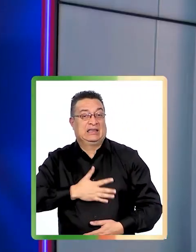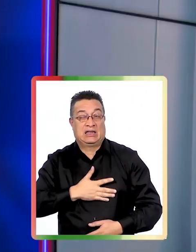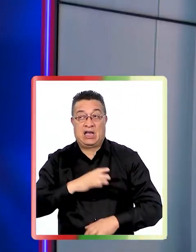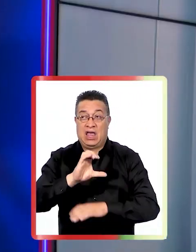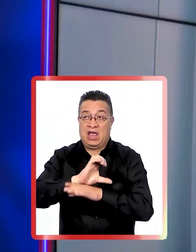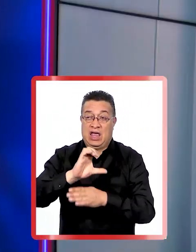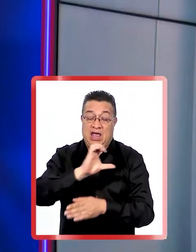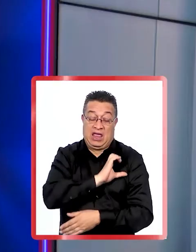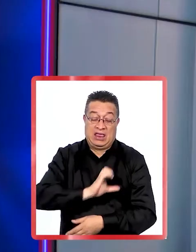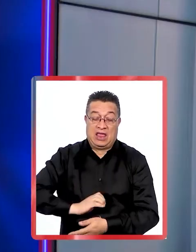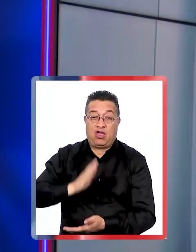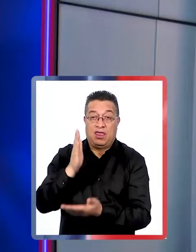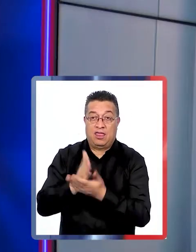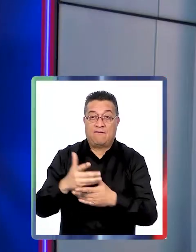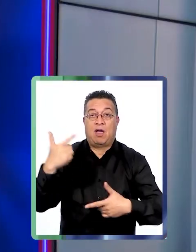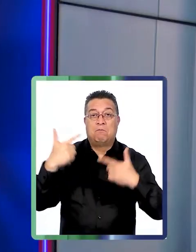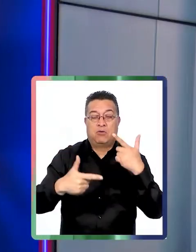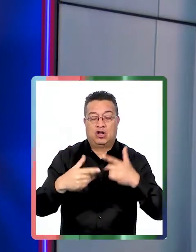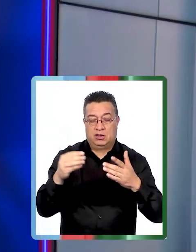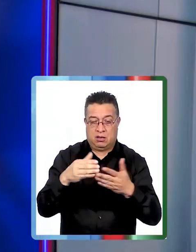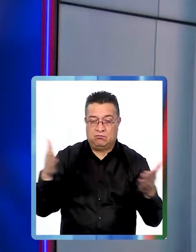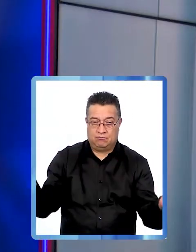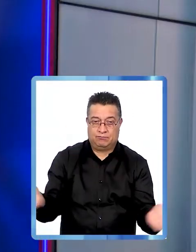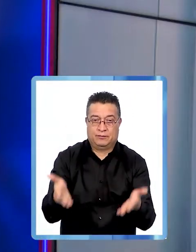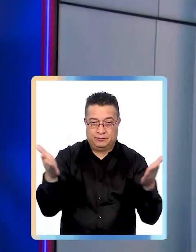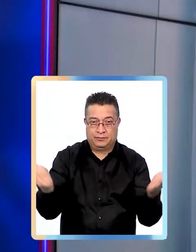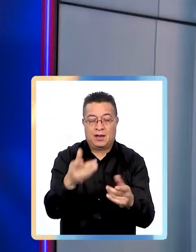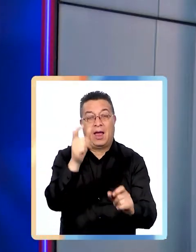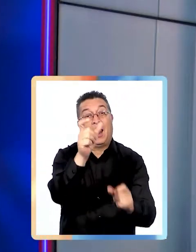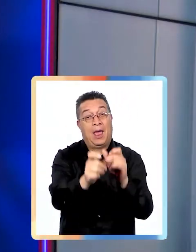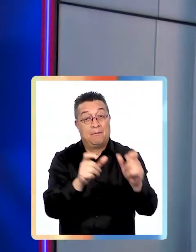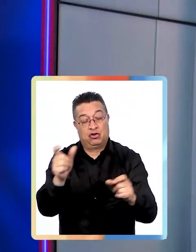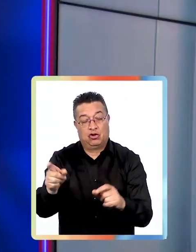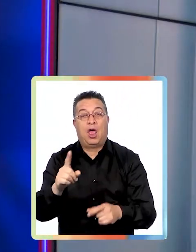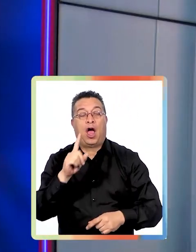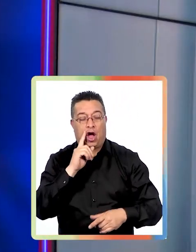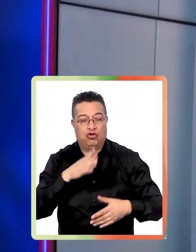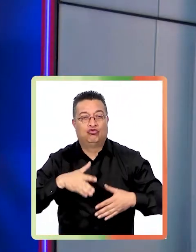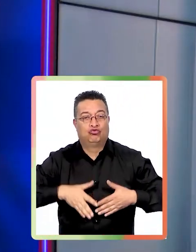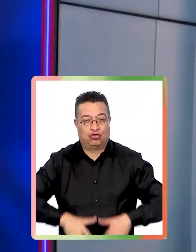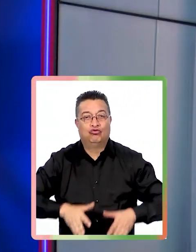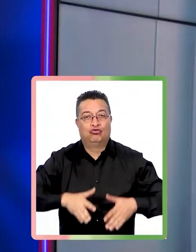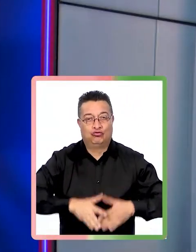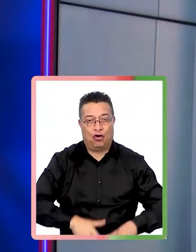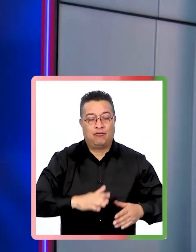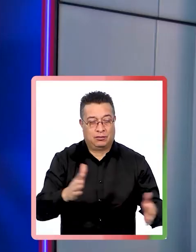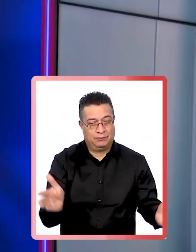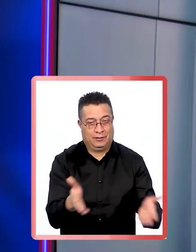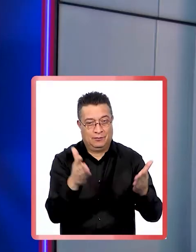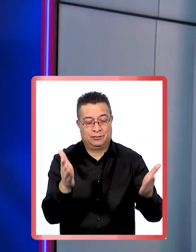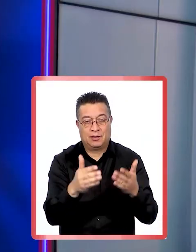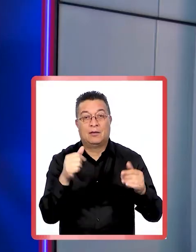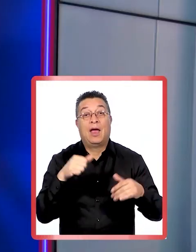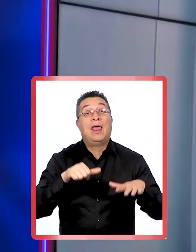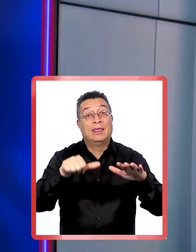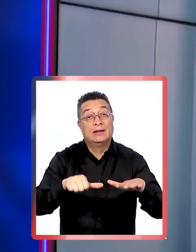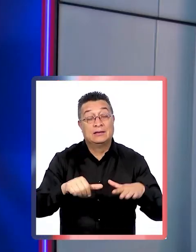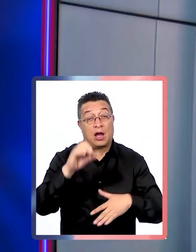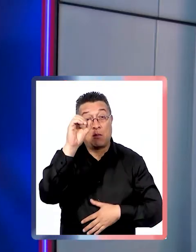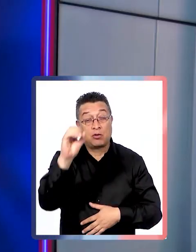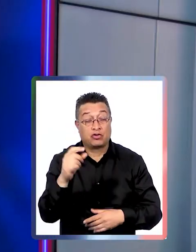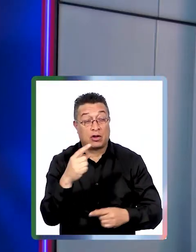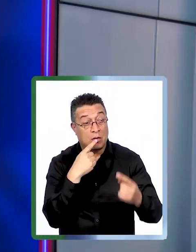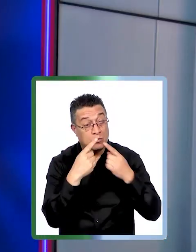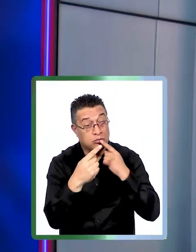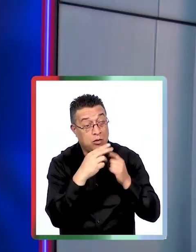el Estado debería implementar políticas para fomentar que las personas tengan o no hijos, ¿cierto? Un